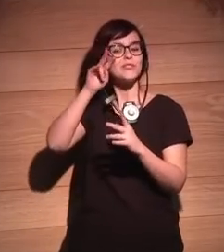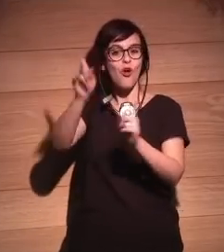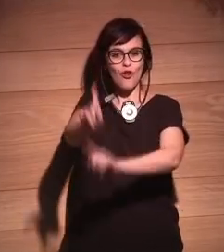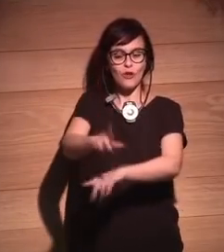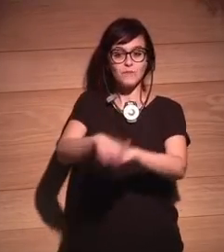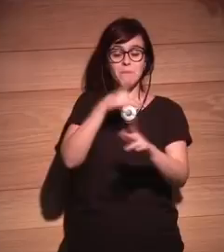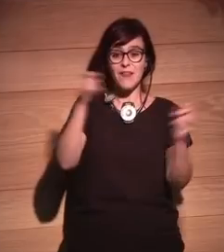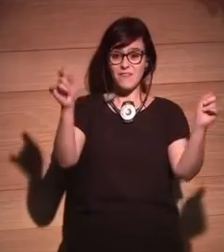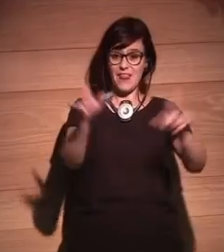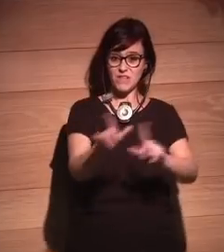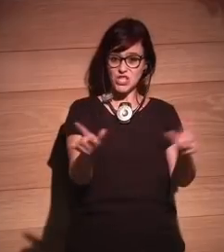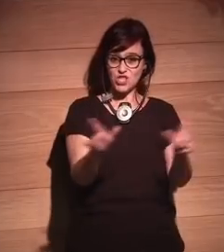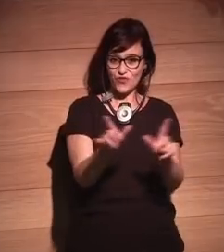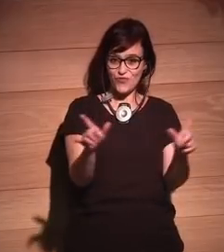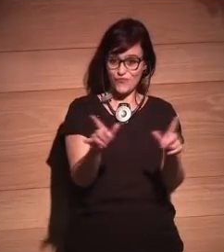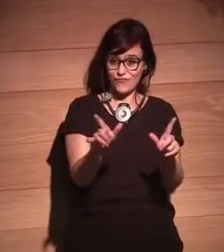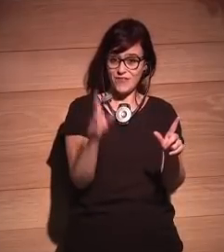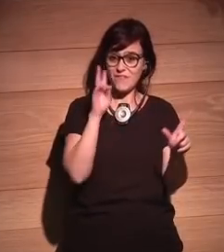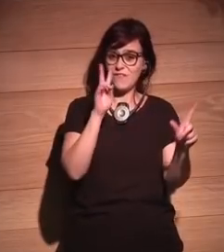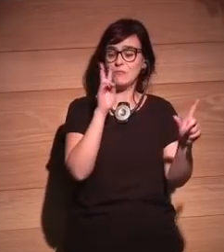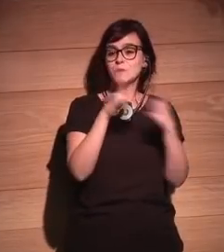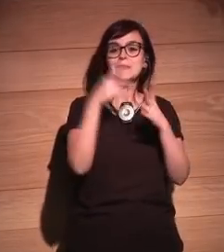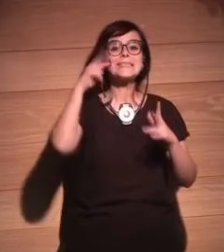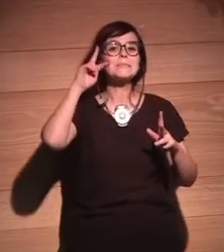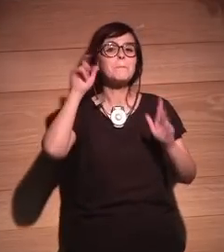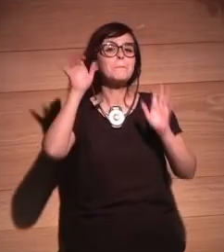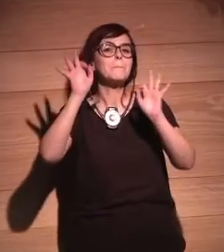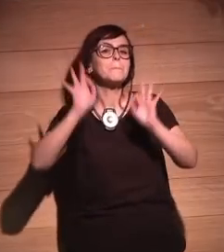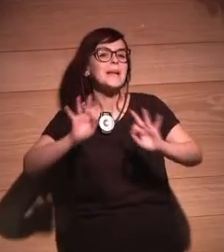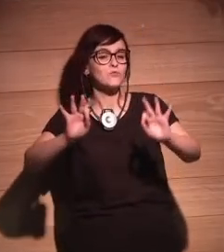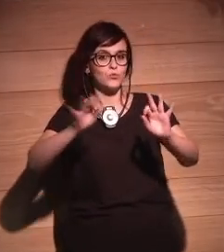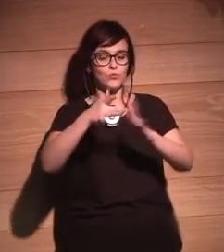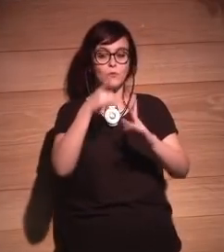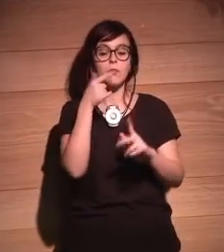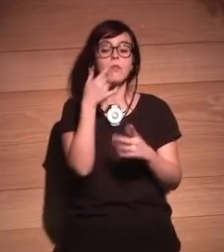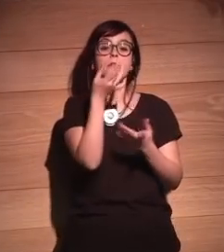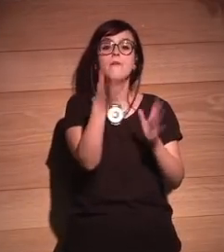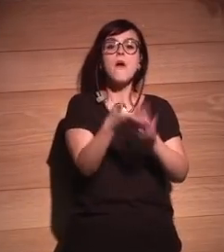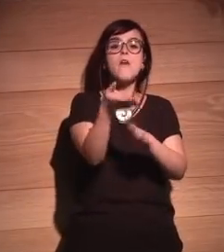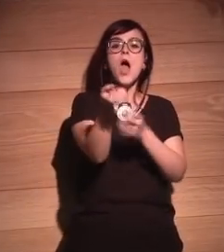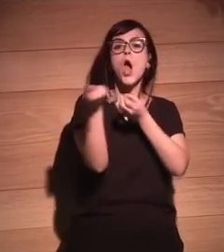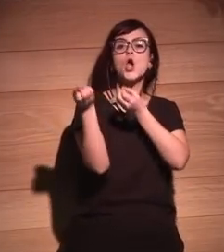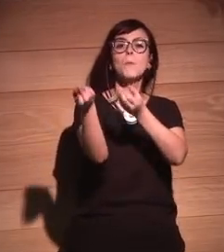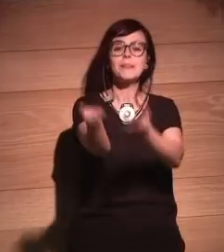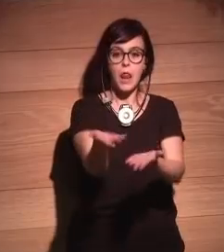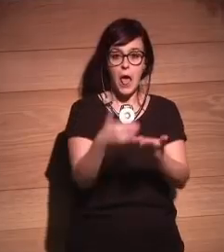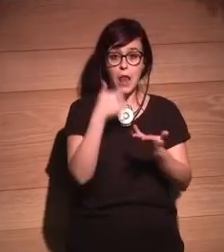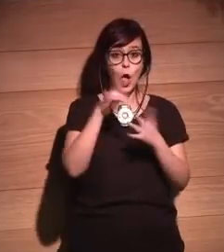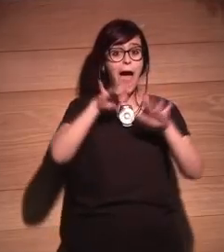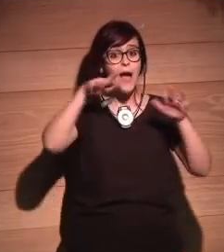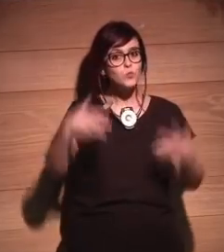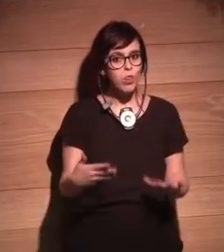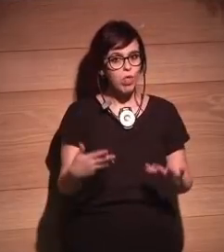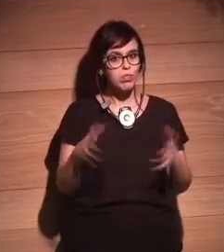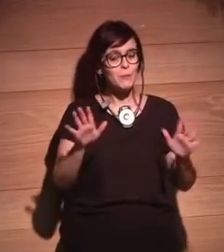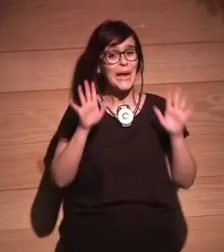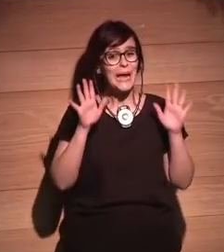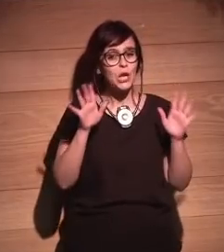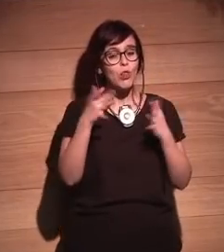en la televisión expertos, entre comillas, que van a comentar temas actuales. Pero hay